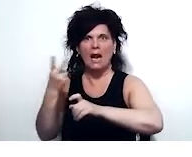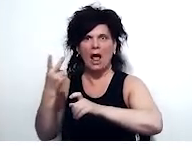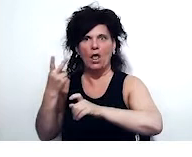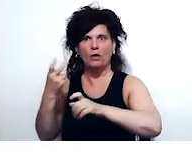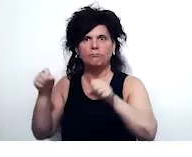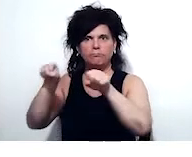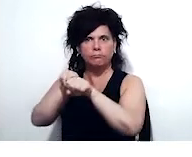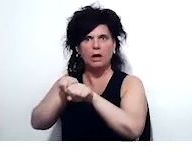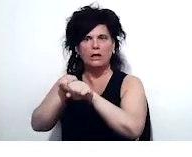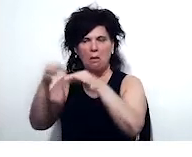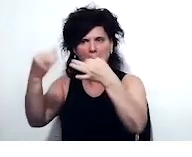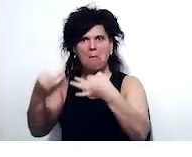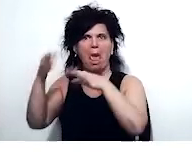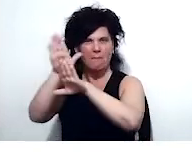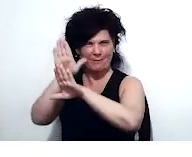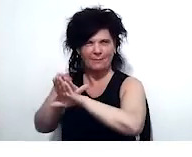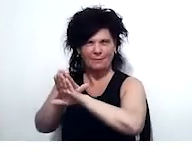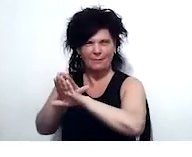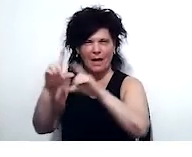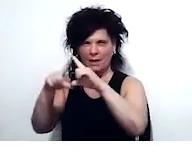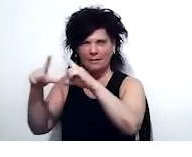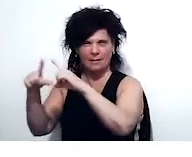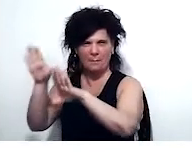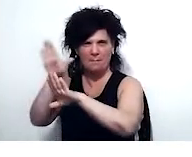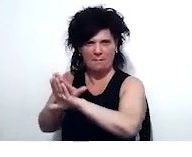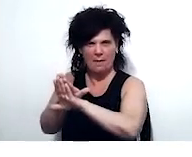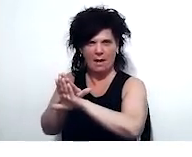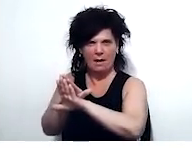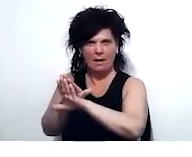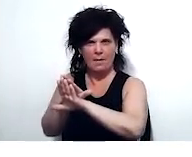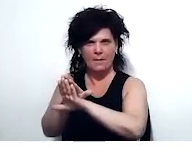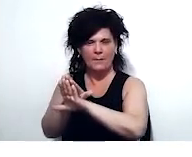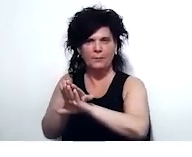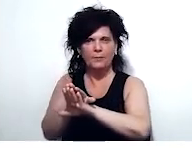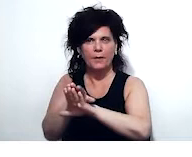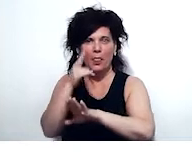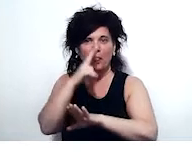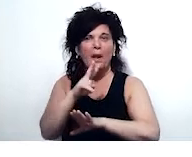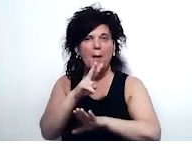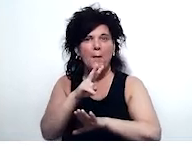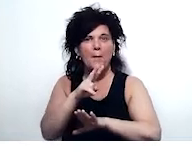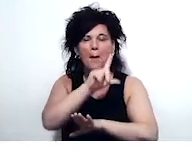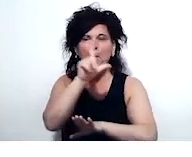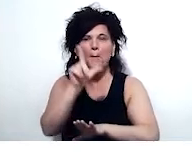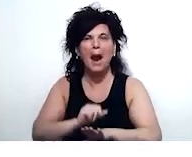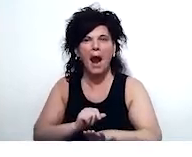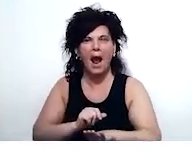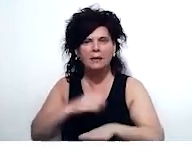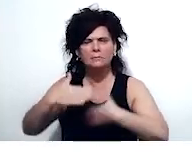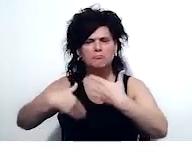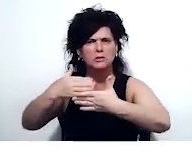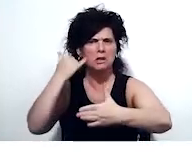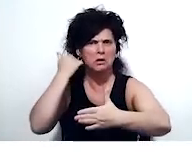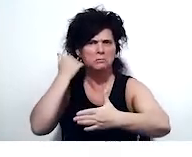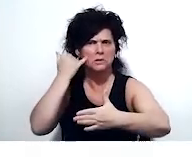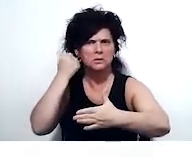conectada a Internet. Sigue Dinamarca, Australia, Nueva Zelanda, Islandia, Finlandia, países considerados países desarrollados o que están en